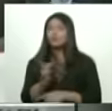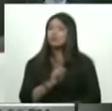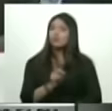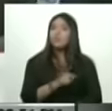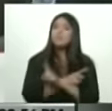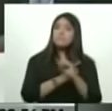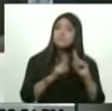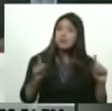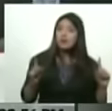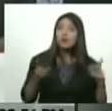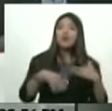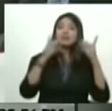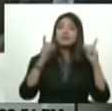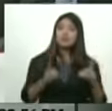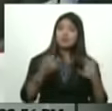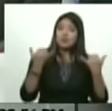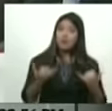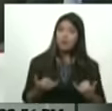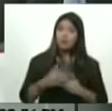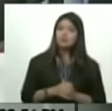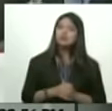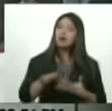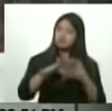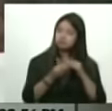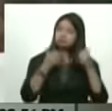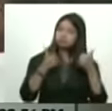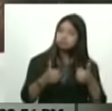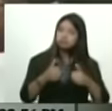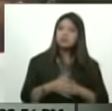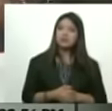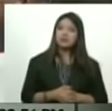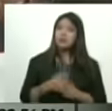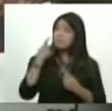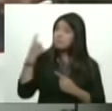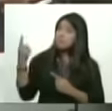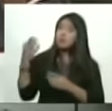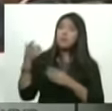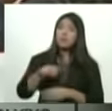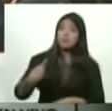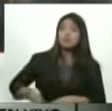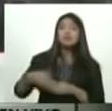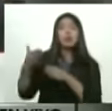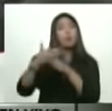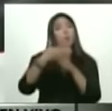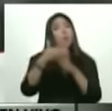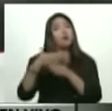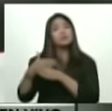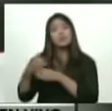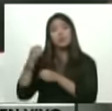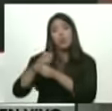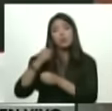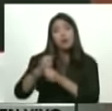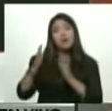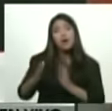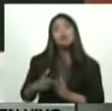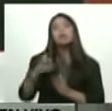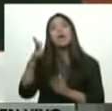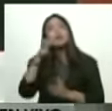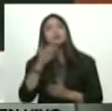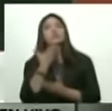sin embargo las decisiones que se están tomando son las adecuadas. Aquí vemos al presidente compartiendo y hablando con los productores y oyendo las